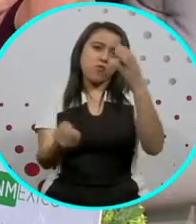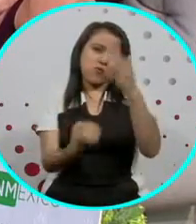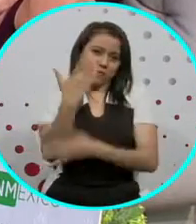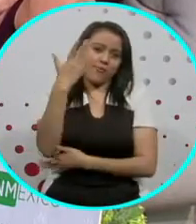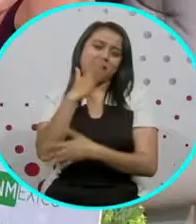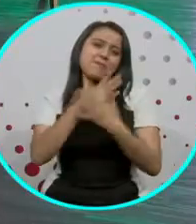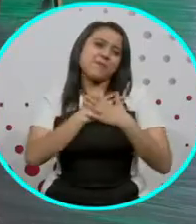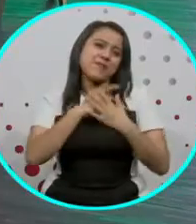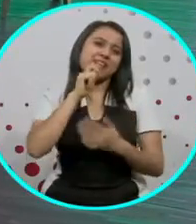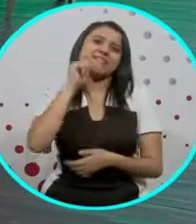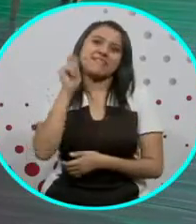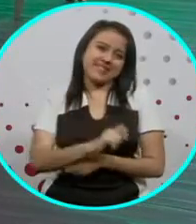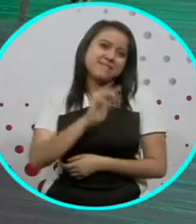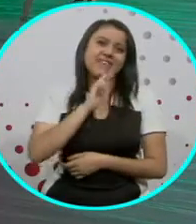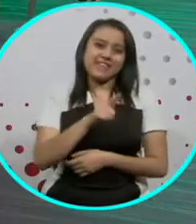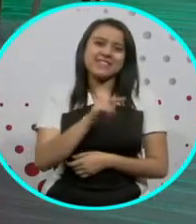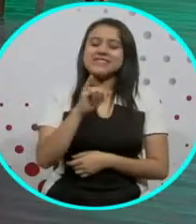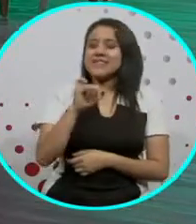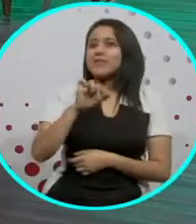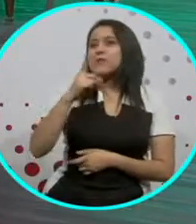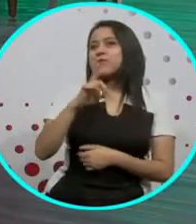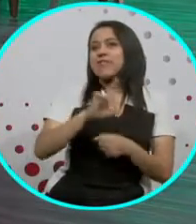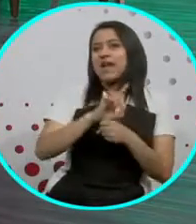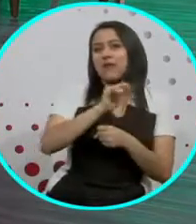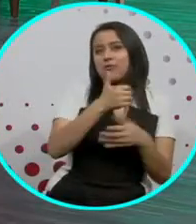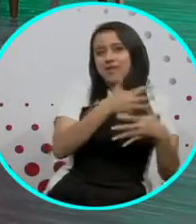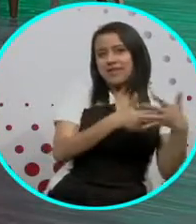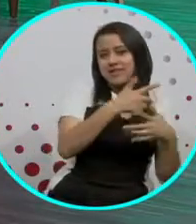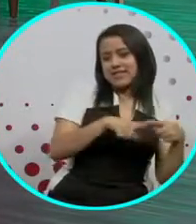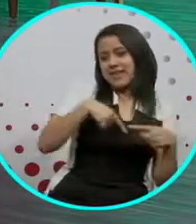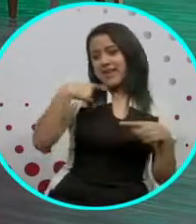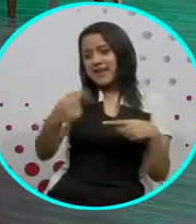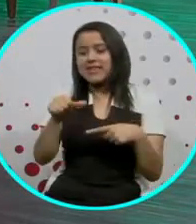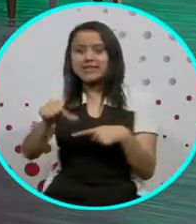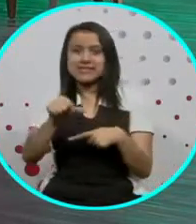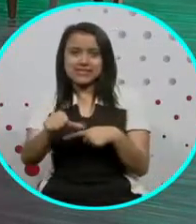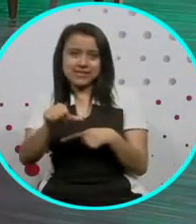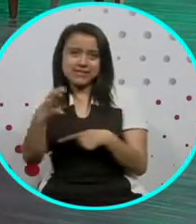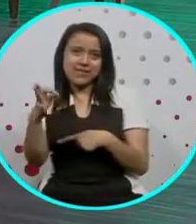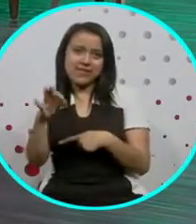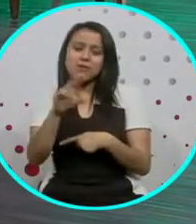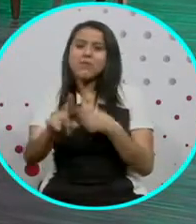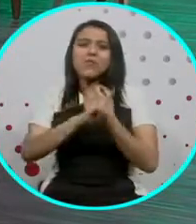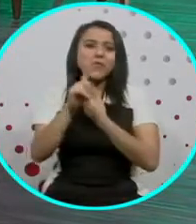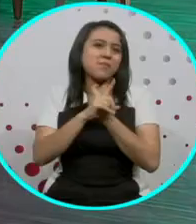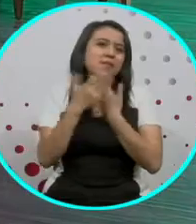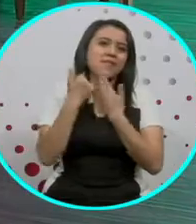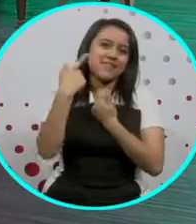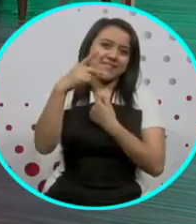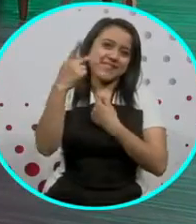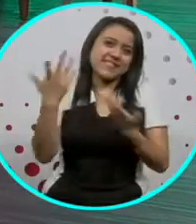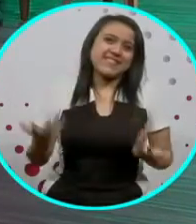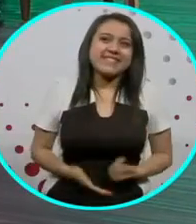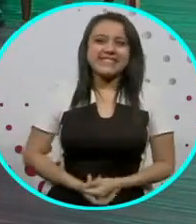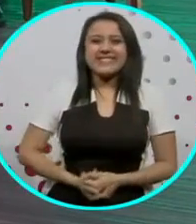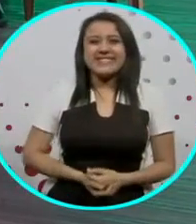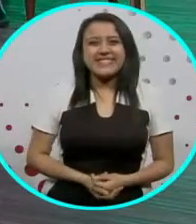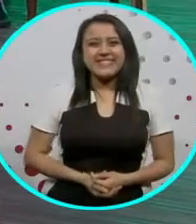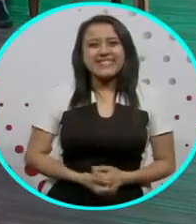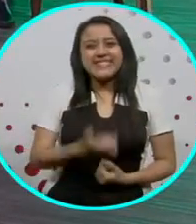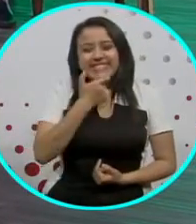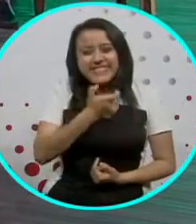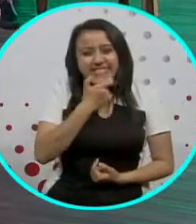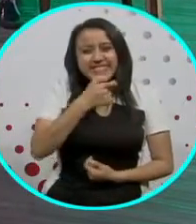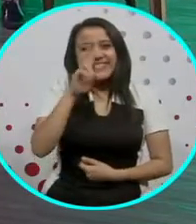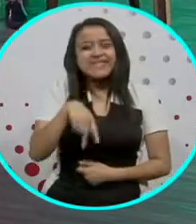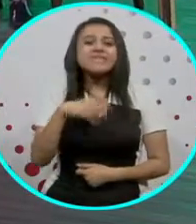la amistad. Oye, no lo había pensado. Un día después de la quincena. Ay, tienes mucho dinero. Ayudaré. Él no tiene problema. Él no tiene problema de quincena.